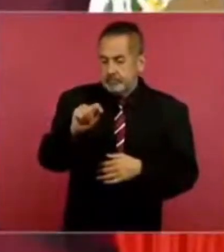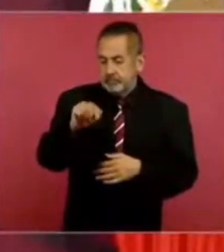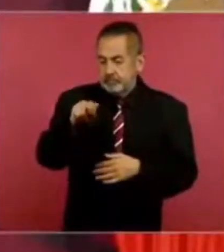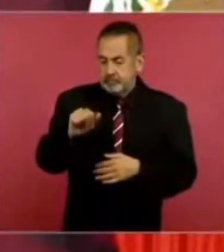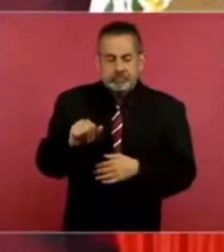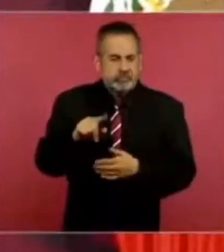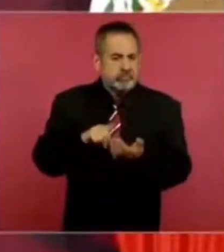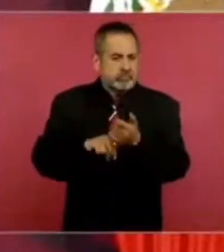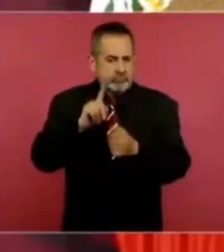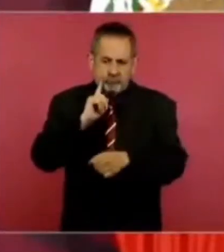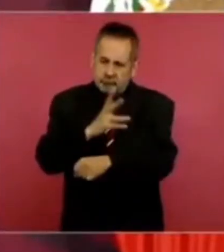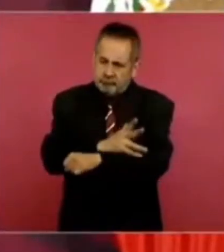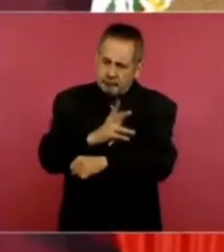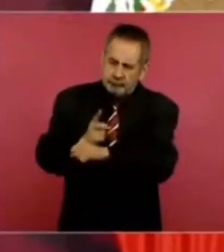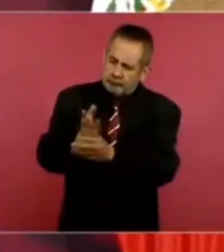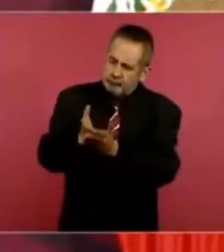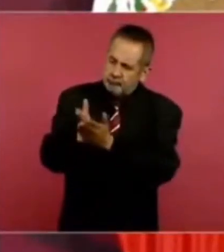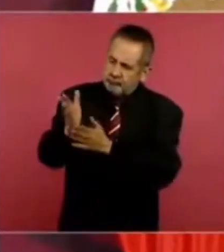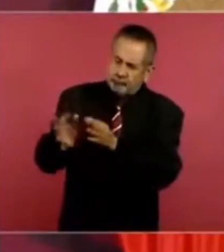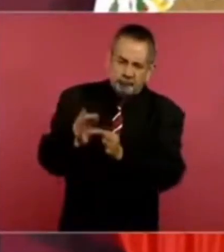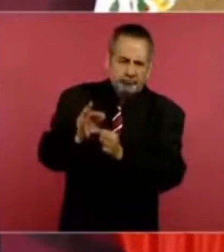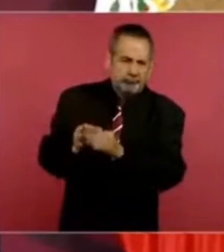mujer íntegra.